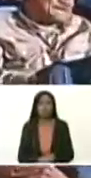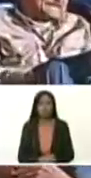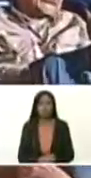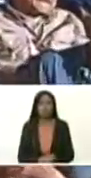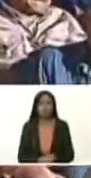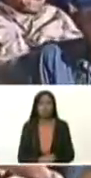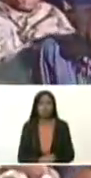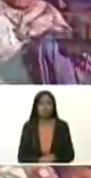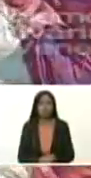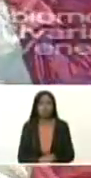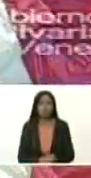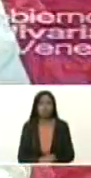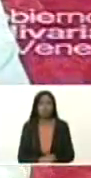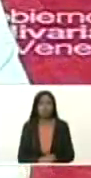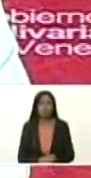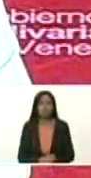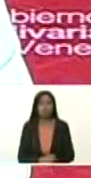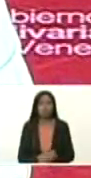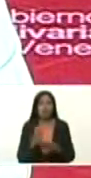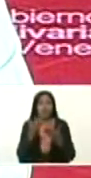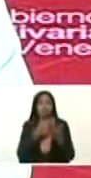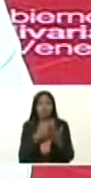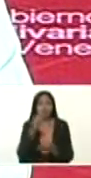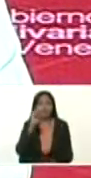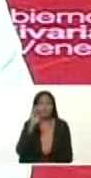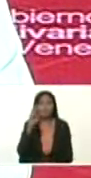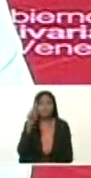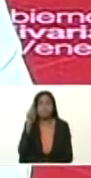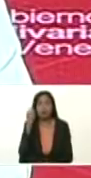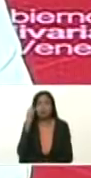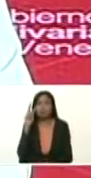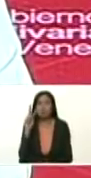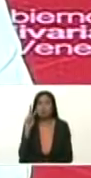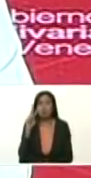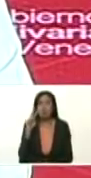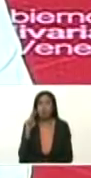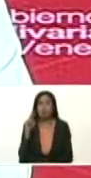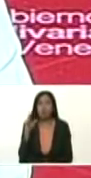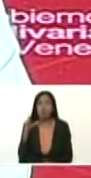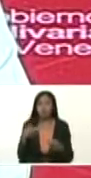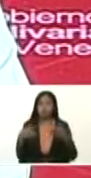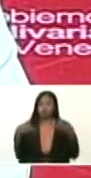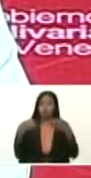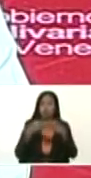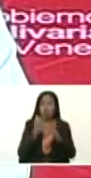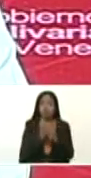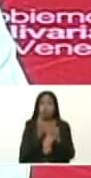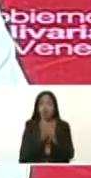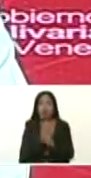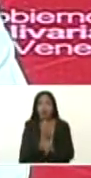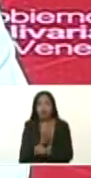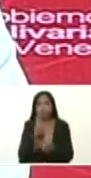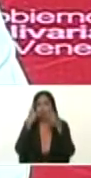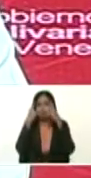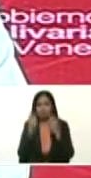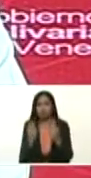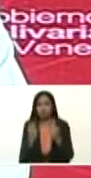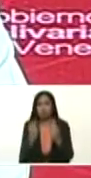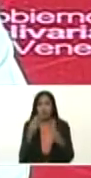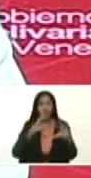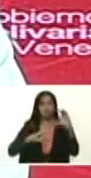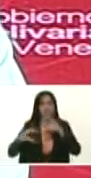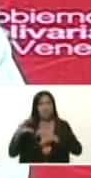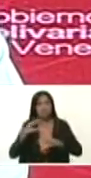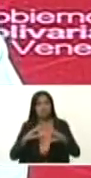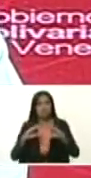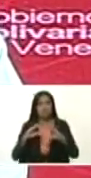que ni Carlos Marr previó en su momento, no podía. Tenemos una clase obrera profesional, científica